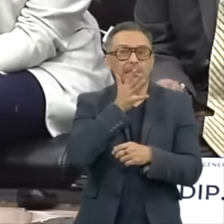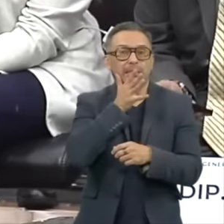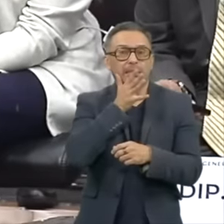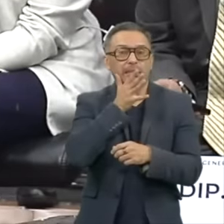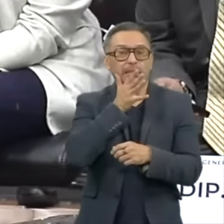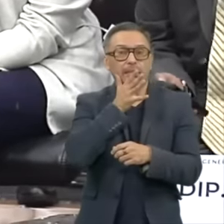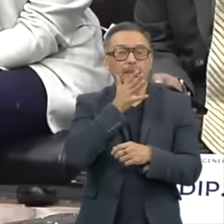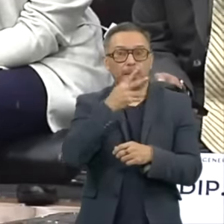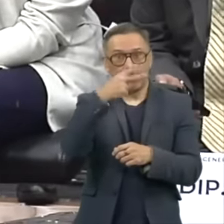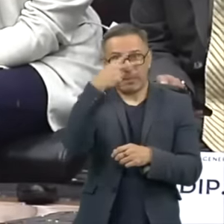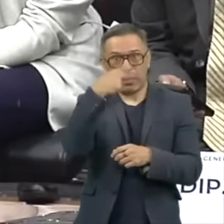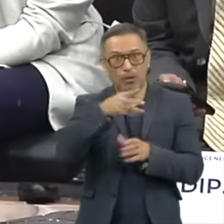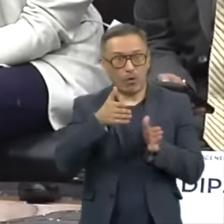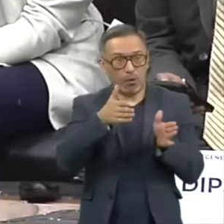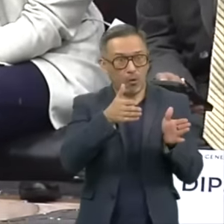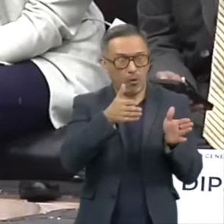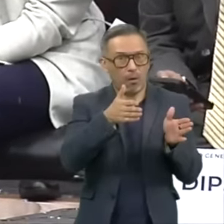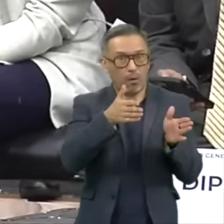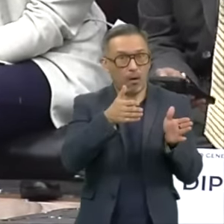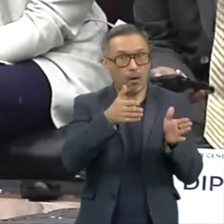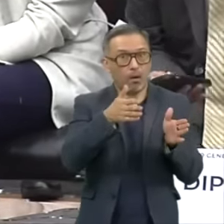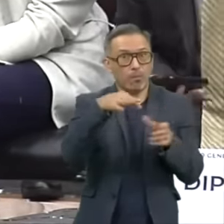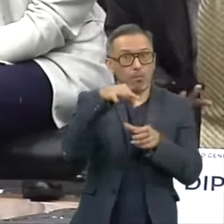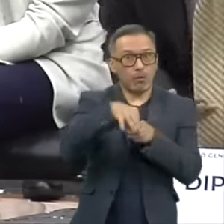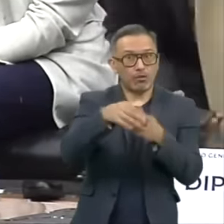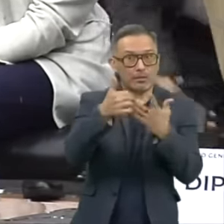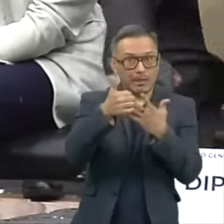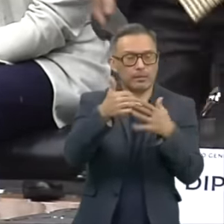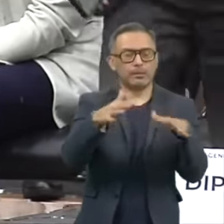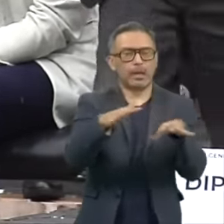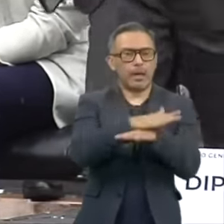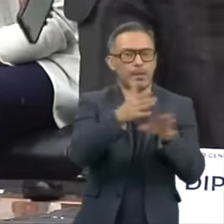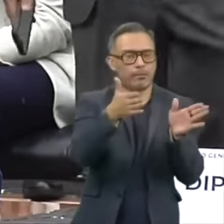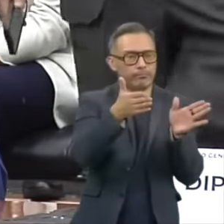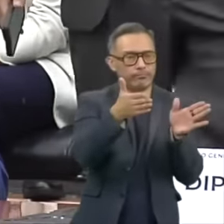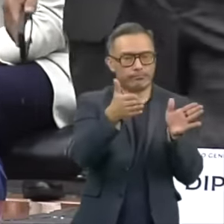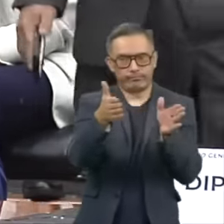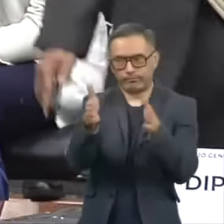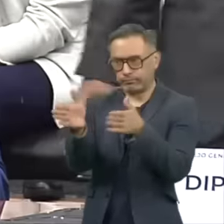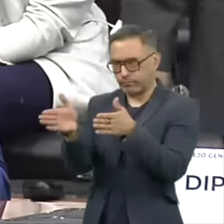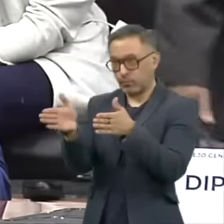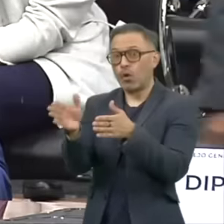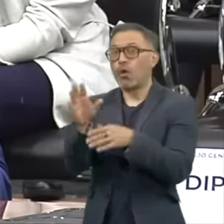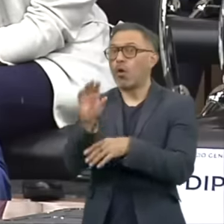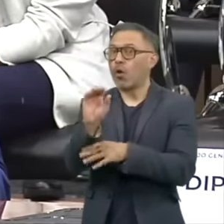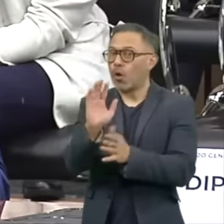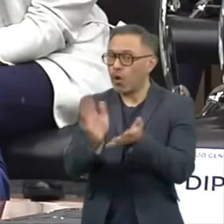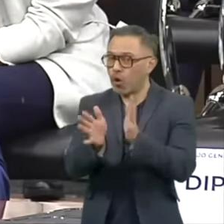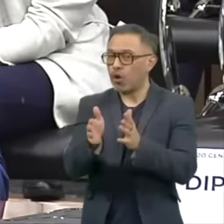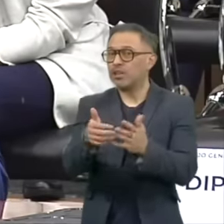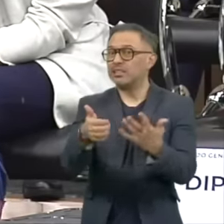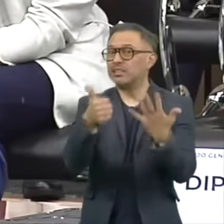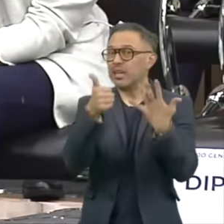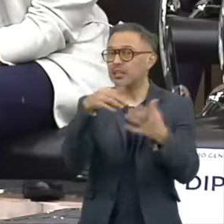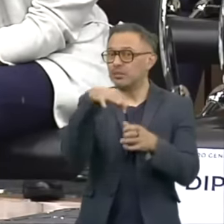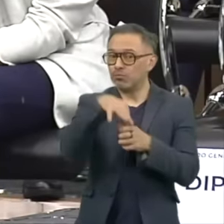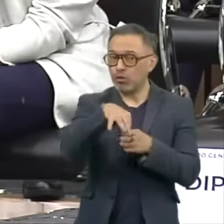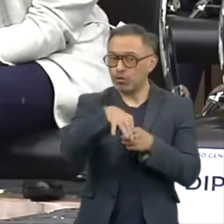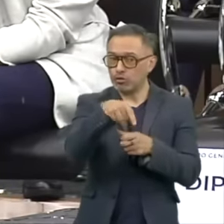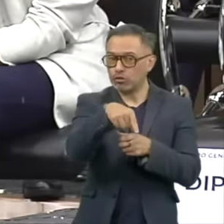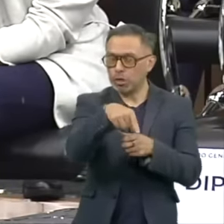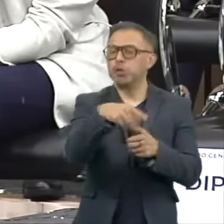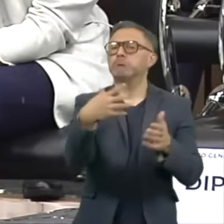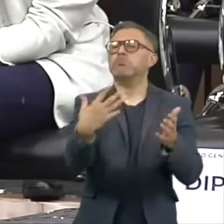rumbo diverso, a tan solo 6 votos de poder seguir conservando la democracia en México. Es por ello que